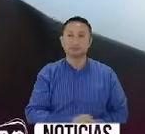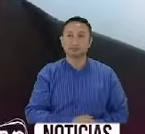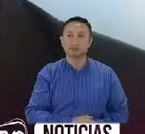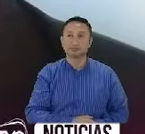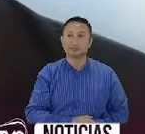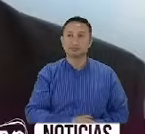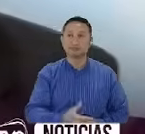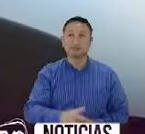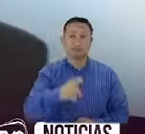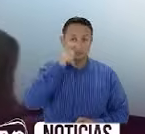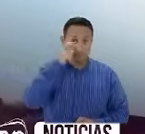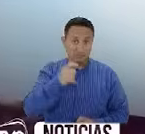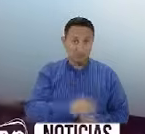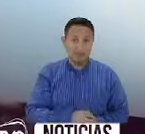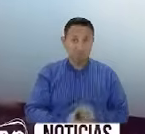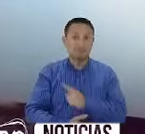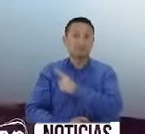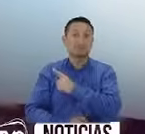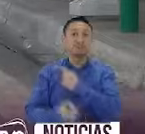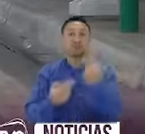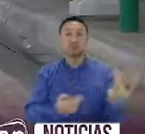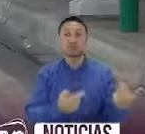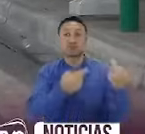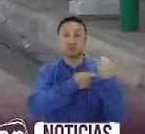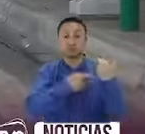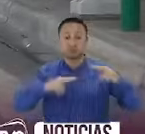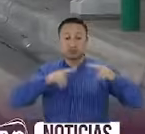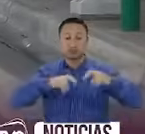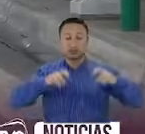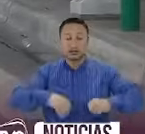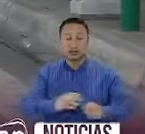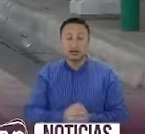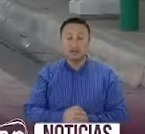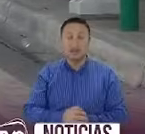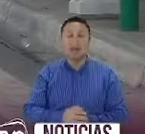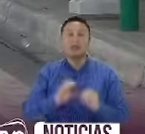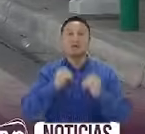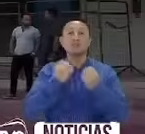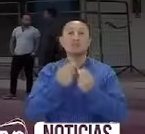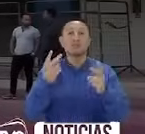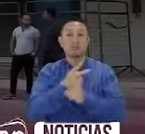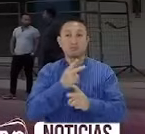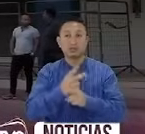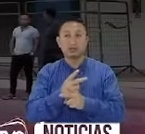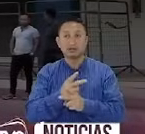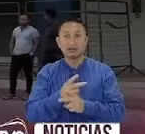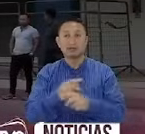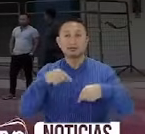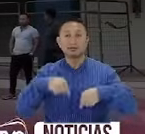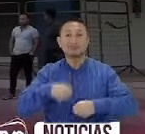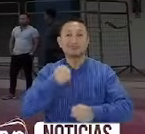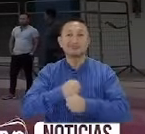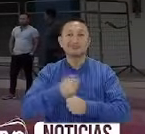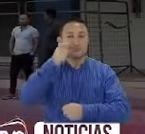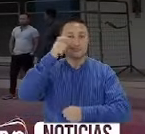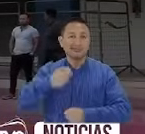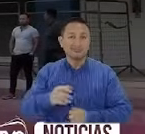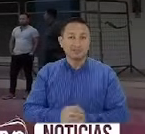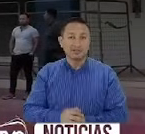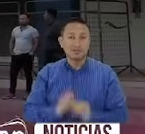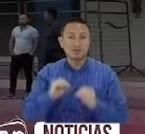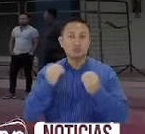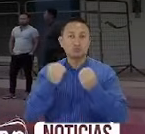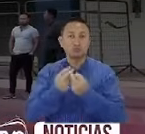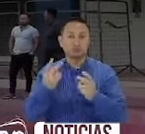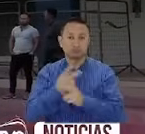Marcelo Vázquez era el encargado de investigar muertes violentas, organizaciones delictivas y se desempeñaba como fiscal de delincuencia organizada transnacional